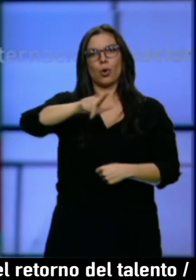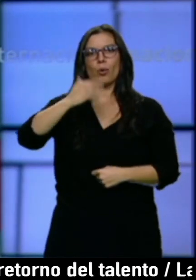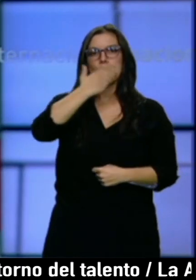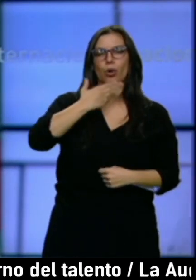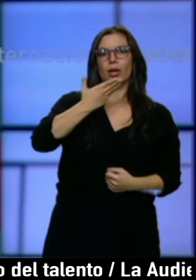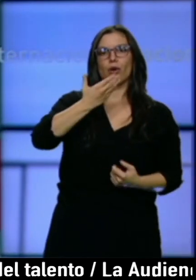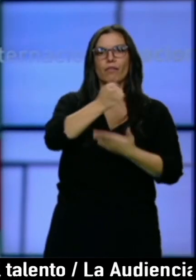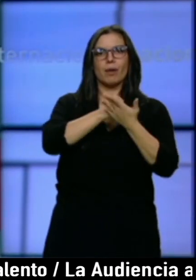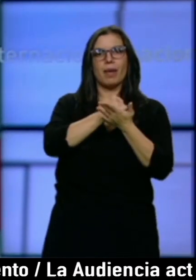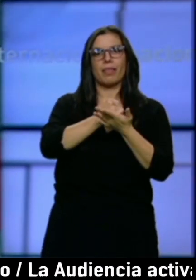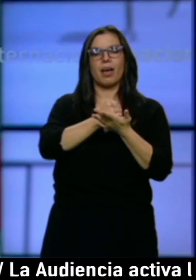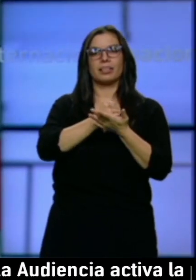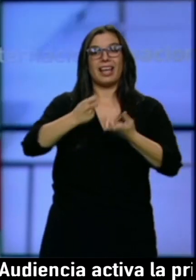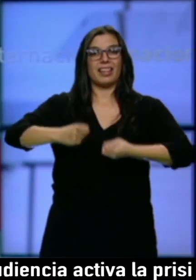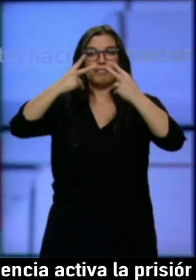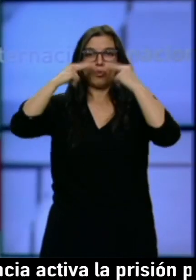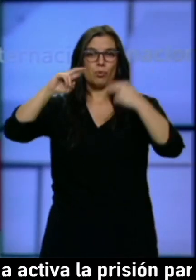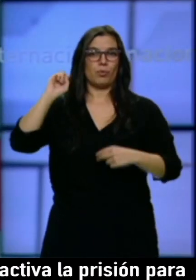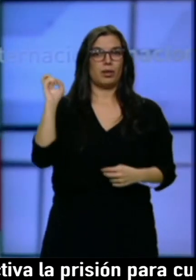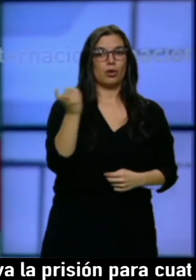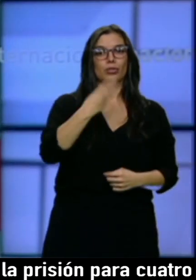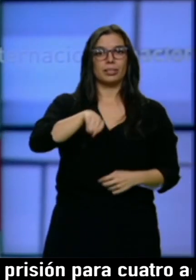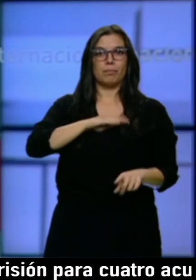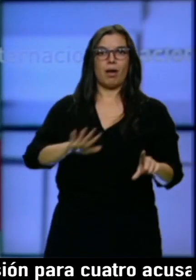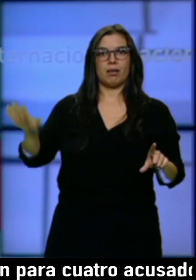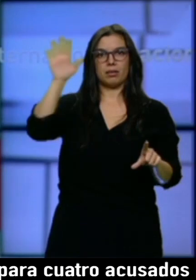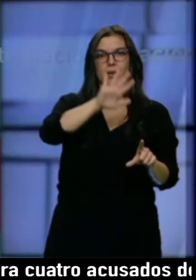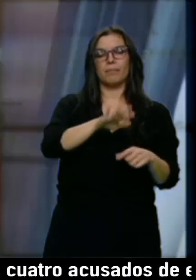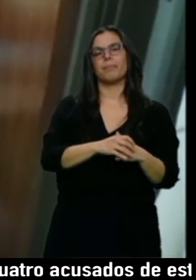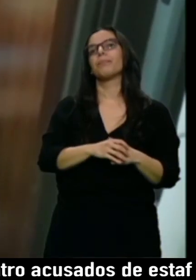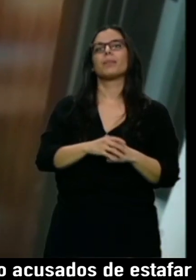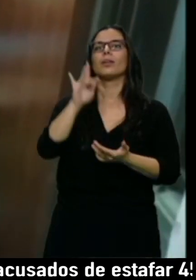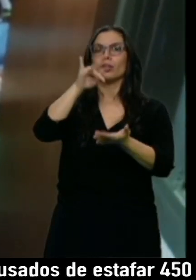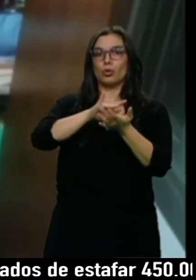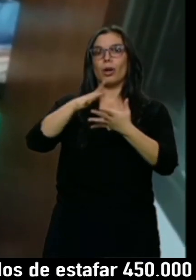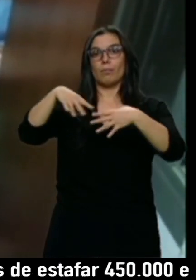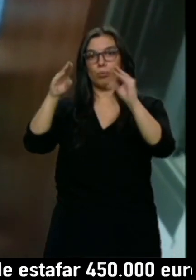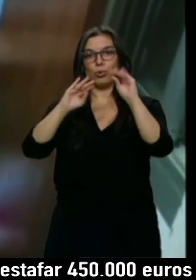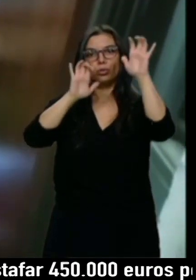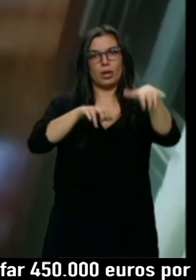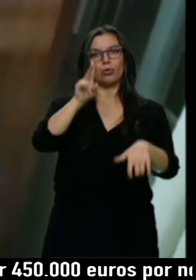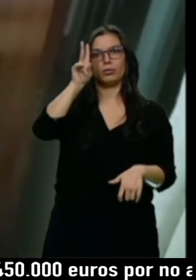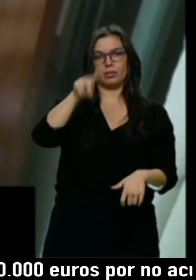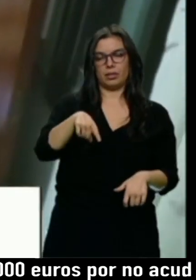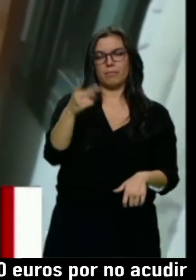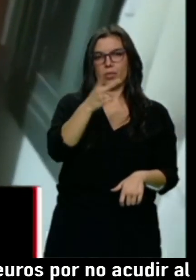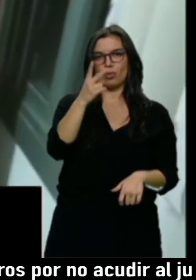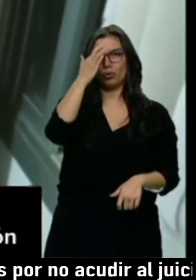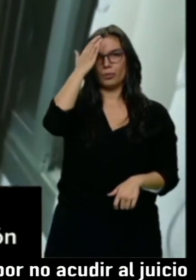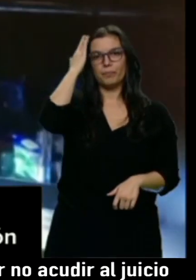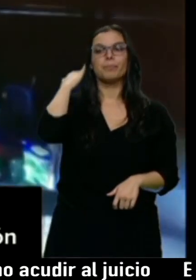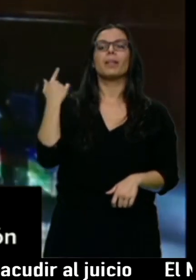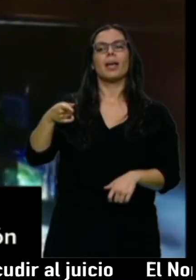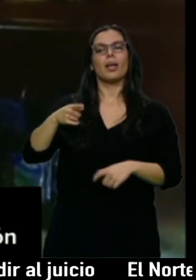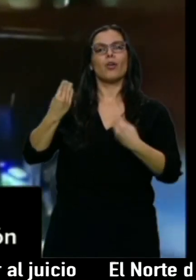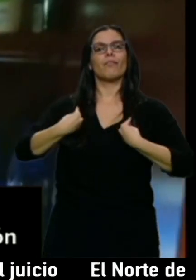farmacias y edificios públicos de todo el país. Actuó en Burgos y en León. La banda se había asentado en Castellón, pero desde allí